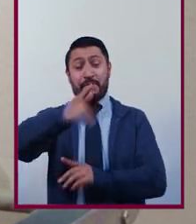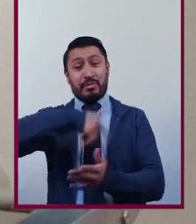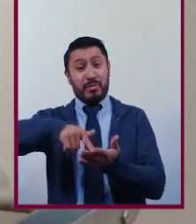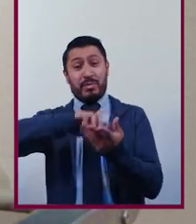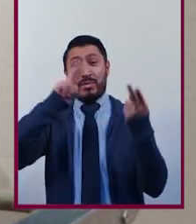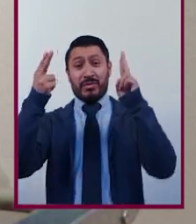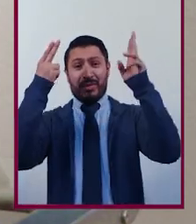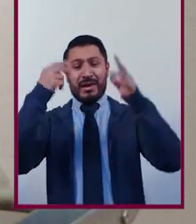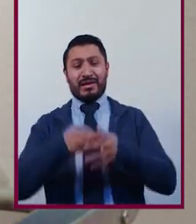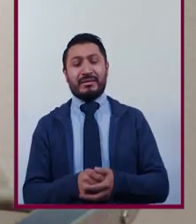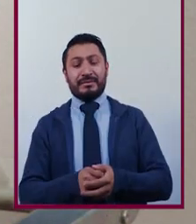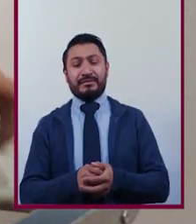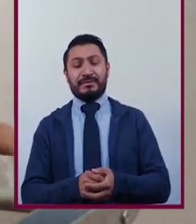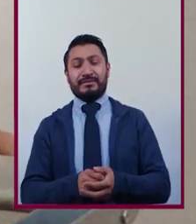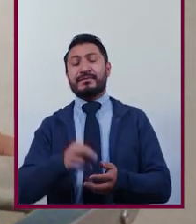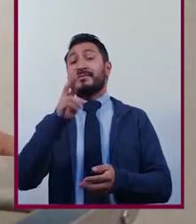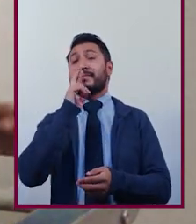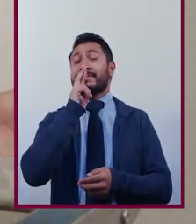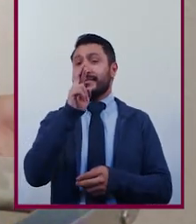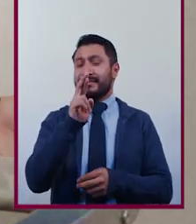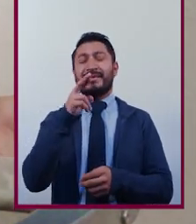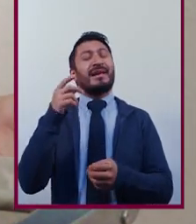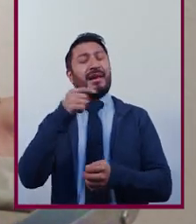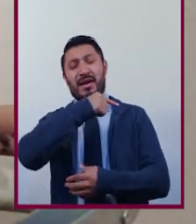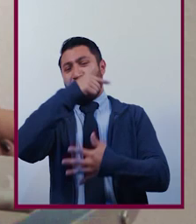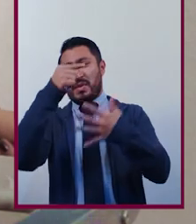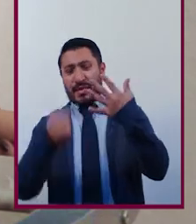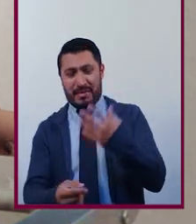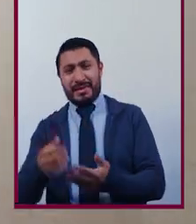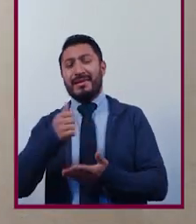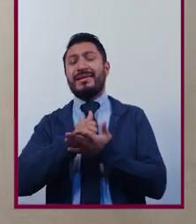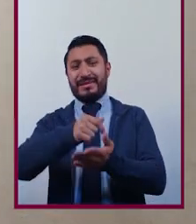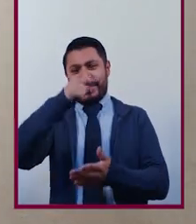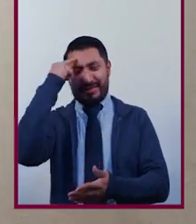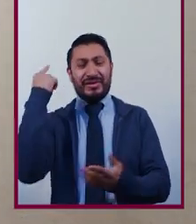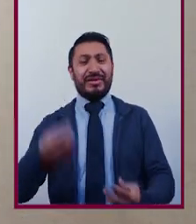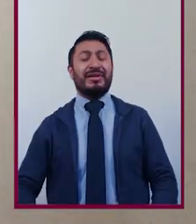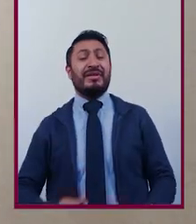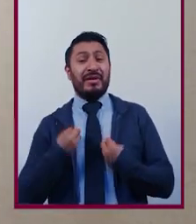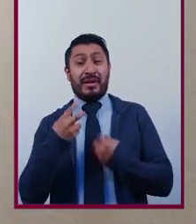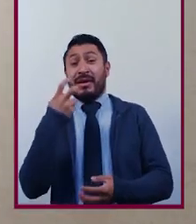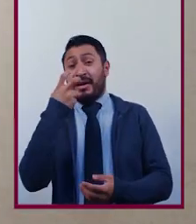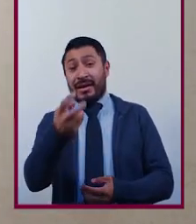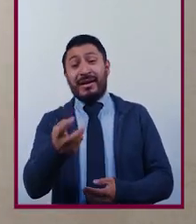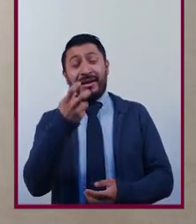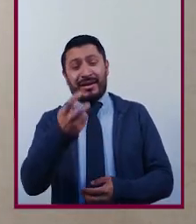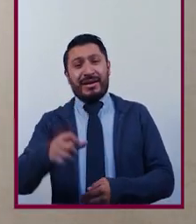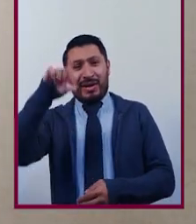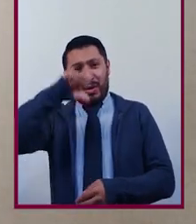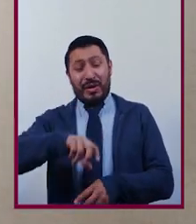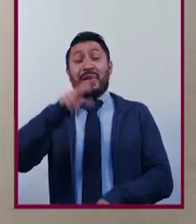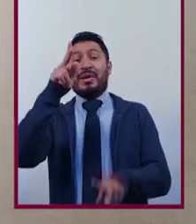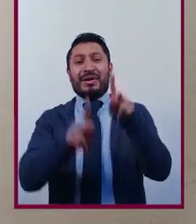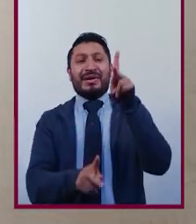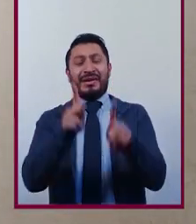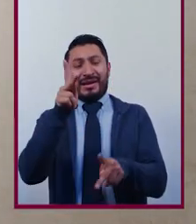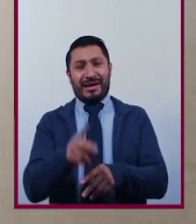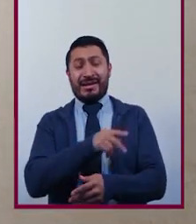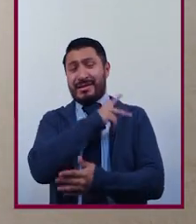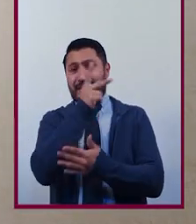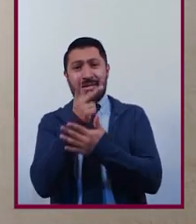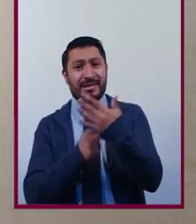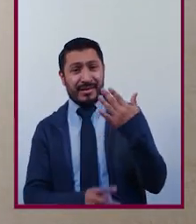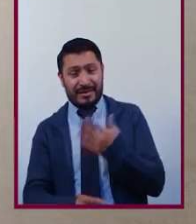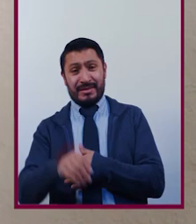universo. Respuestas, en fin, respuestas que nos facilitan la vida. De eso, precisamente, queremos hablarte hoy en nuestro